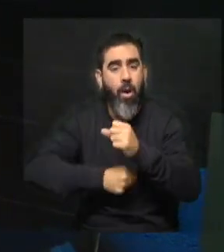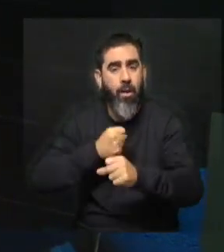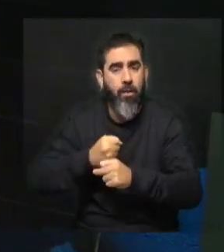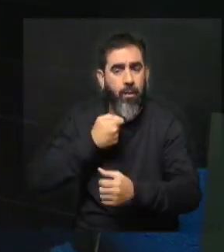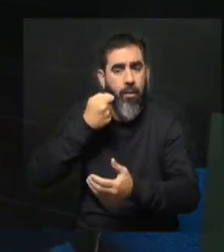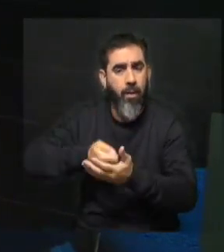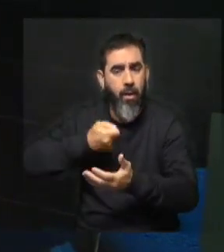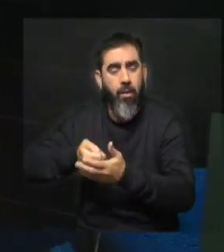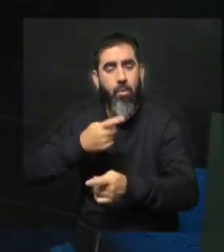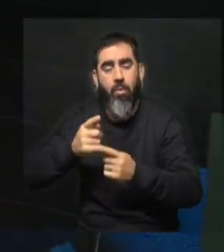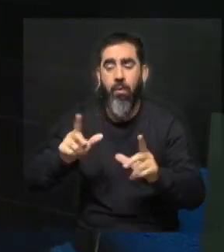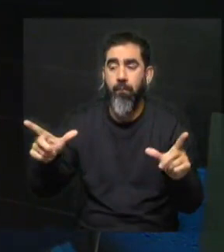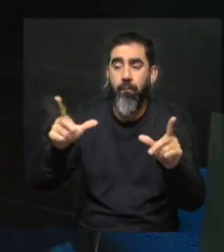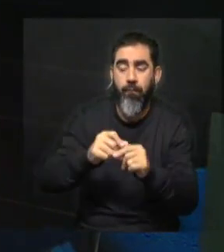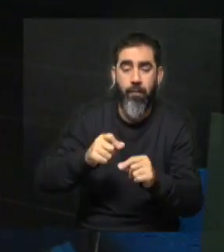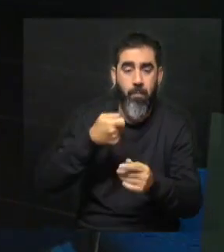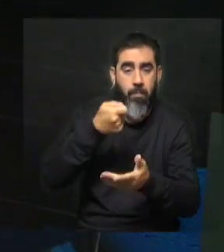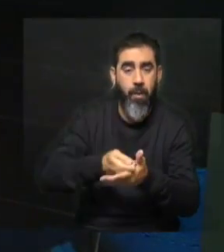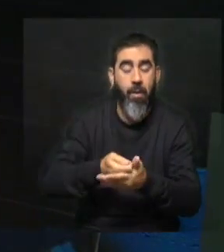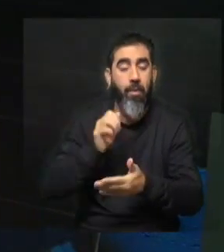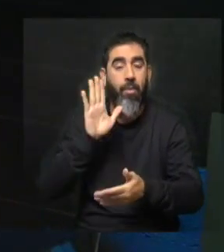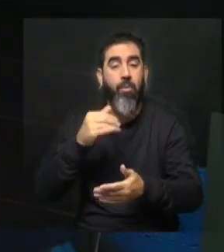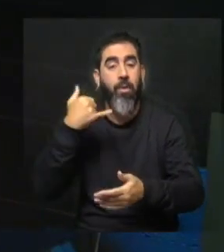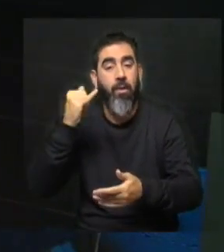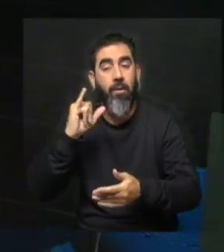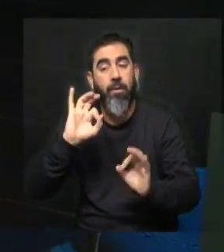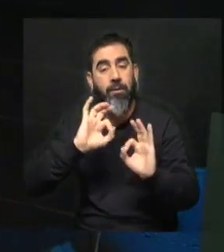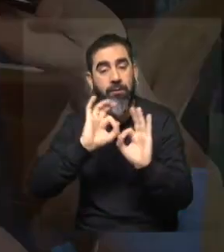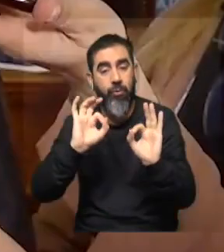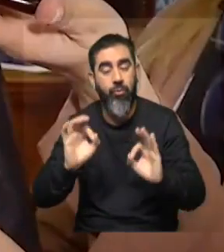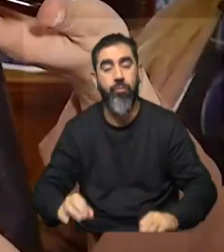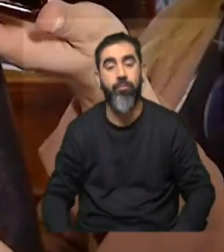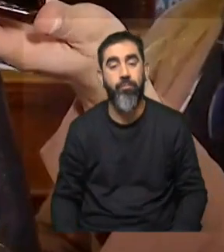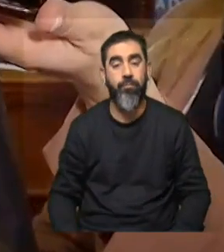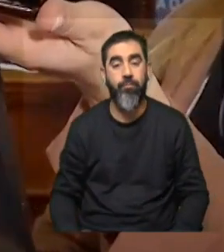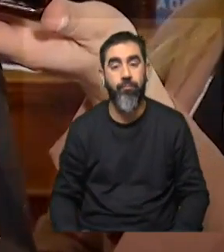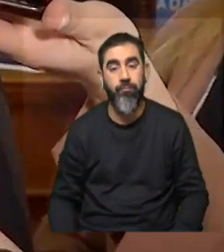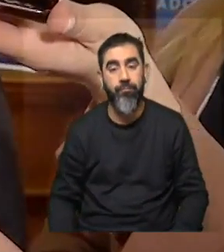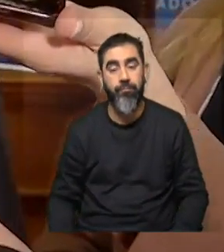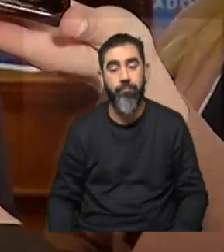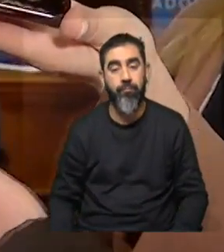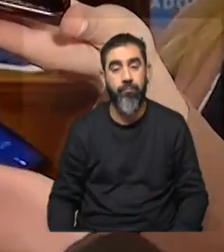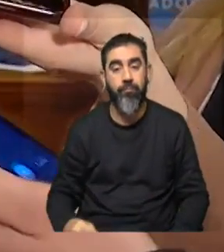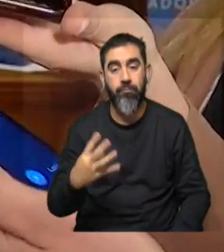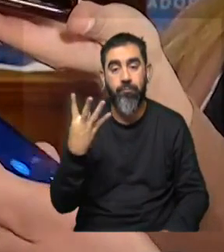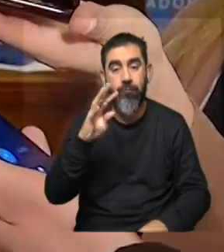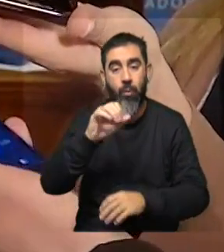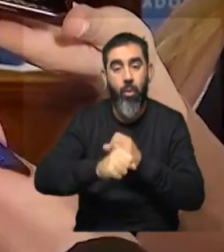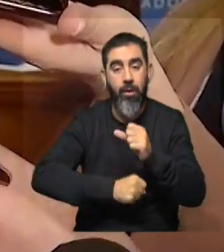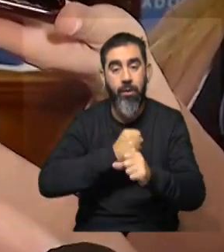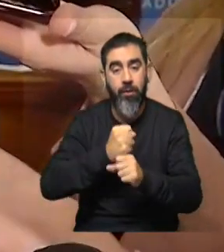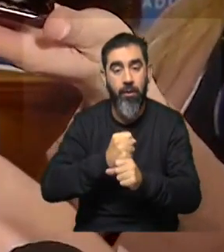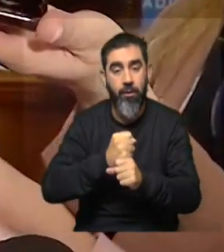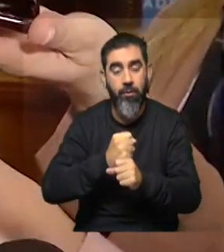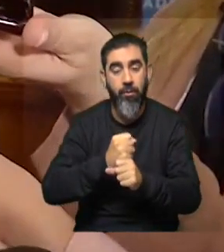algunas de las cuales dejarán de pagar y otras que la deuda quedará sin intereses aquellos que tienen más de 40 años se